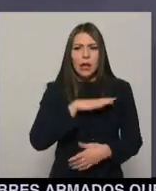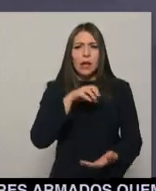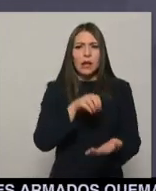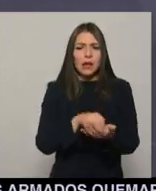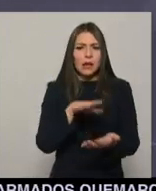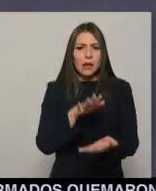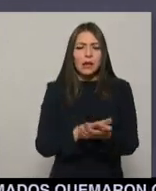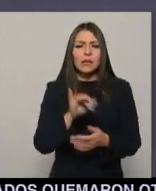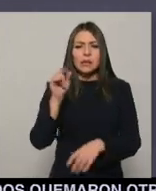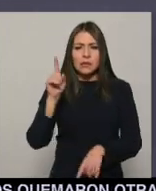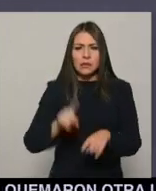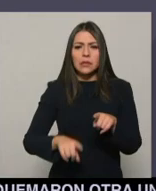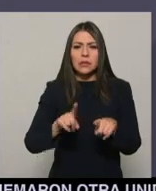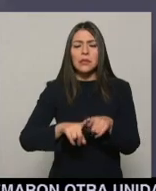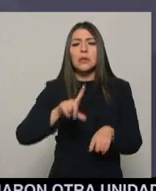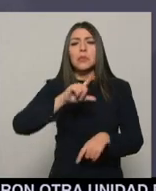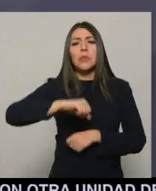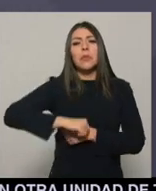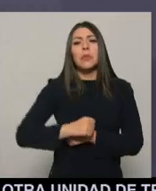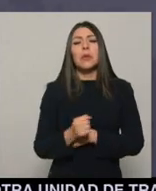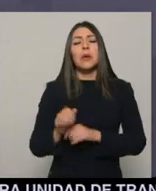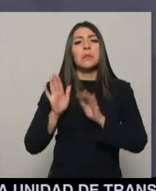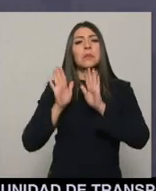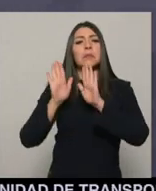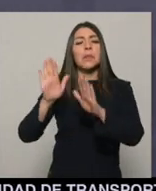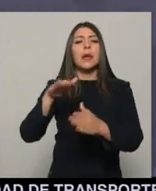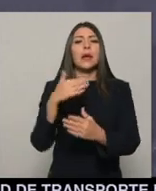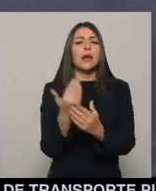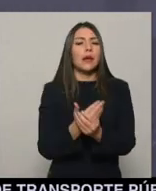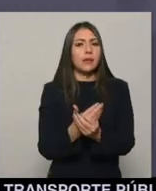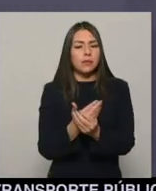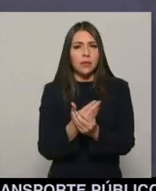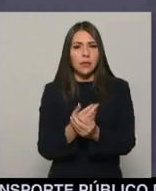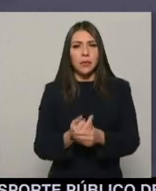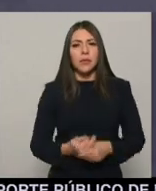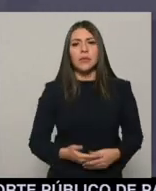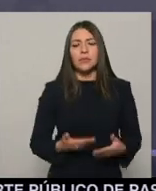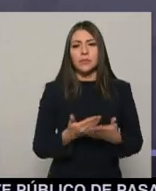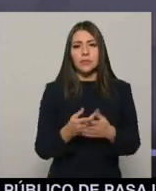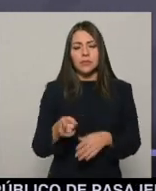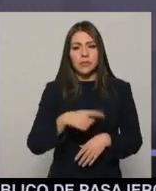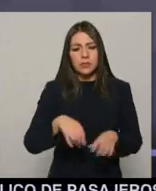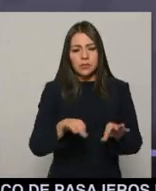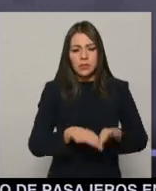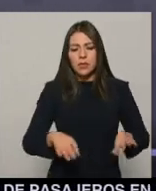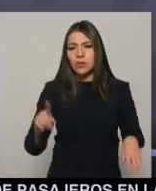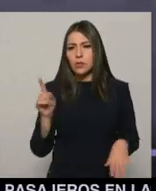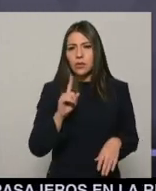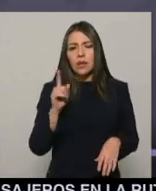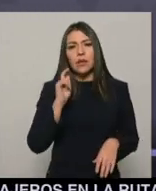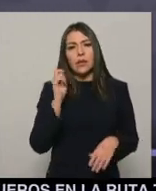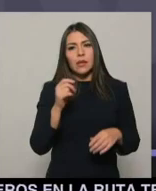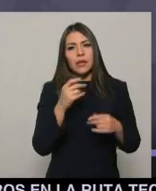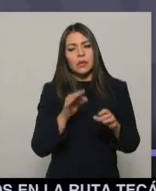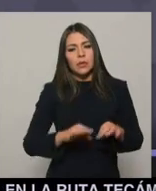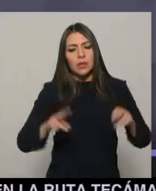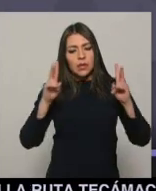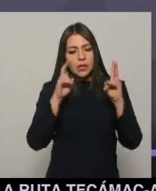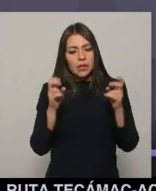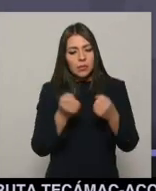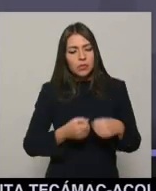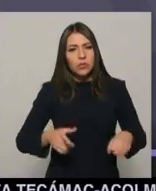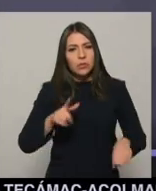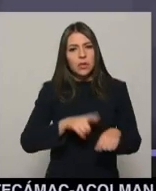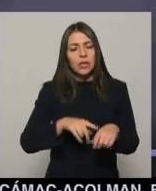se quitó, pero se va a ir al archivo. Y lo importante es decir, a ver, no, esto también tiene que ver con una cuestión social que es importante, tiene que ver con